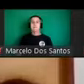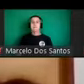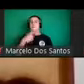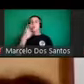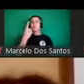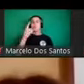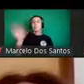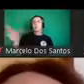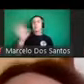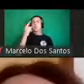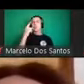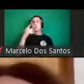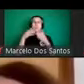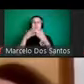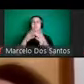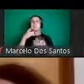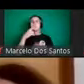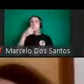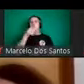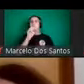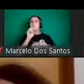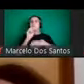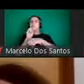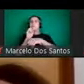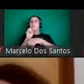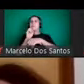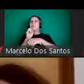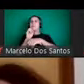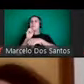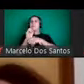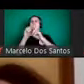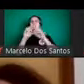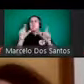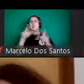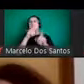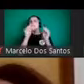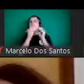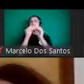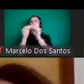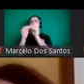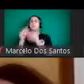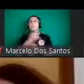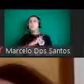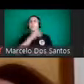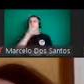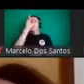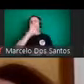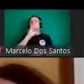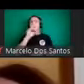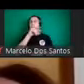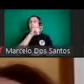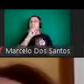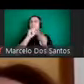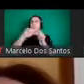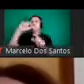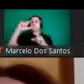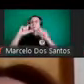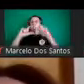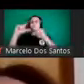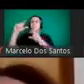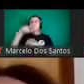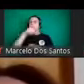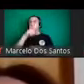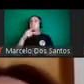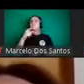Dice, ¿el material sí. de resumen de cantidad a nivel nacional de personas con discapacidad se tiene? Sí, eso se tiene. Está en nuestra